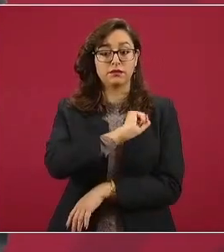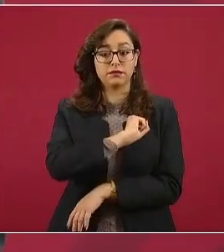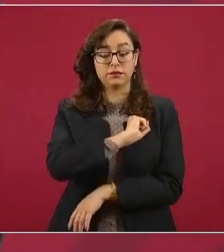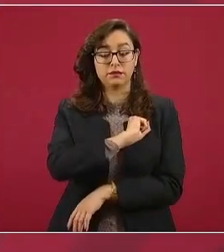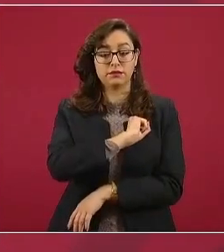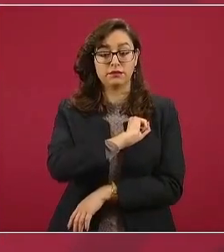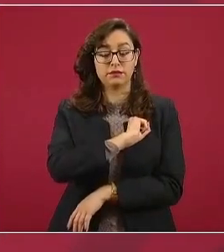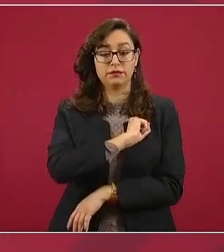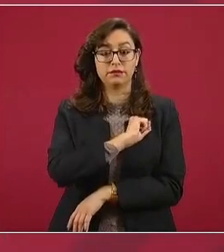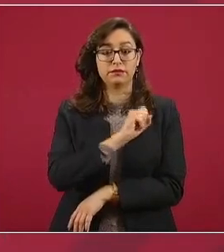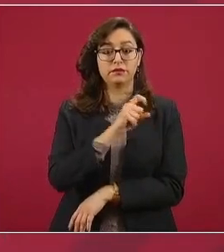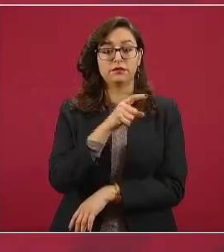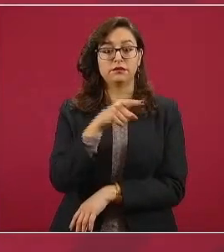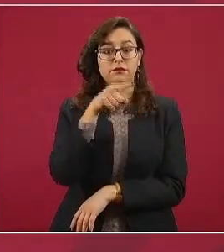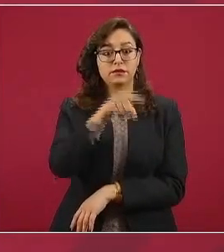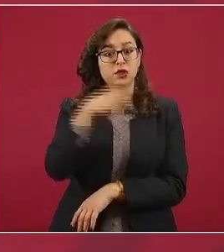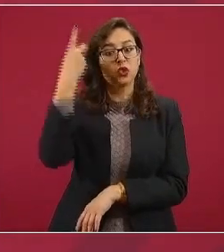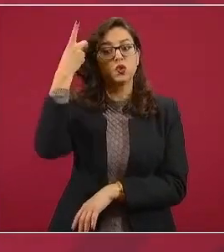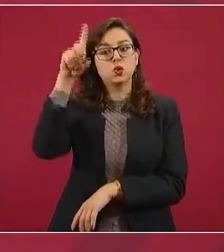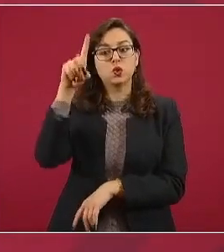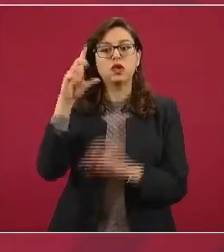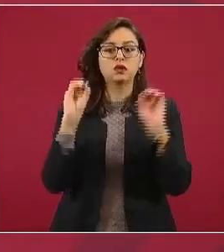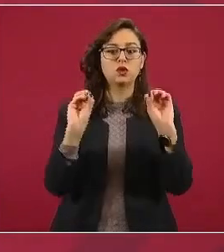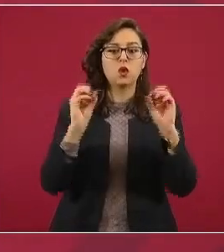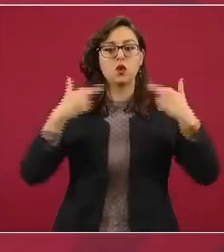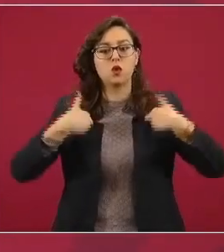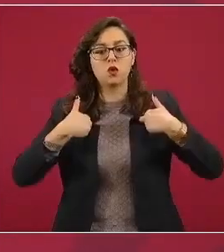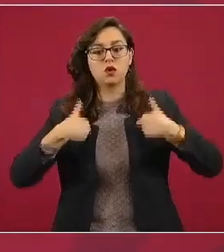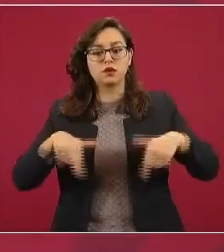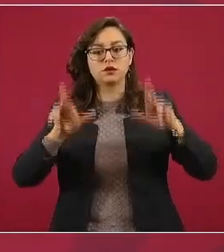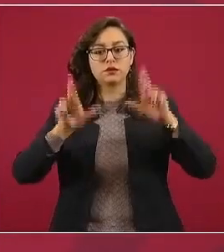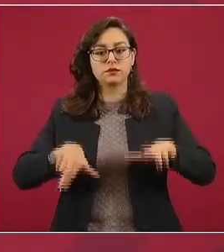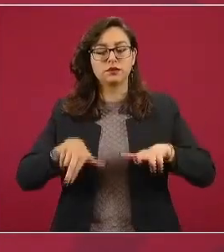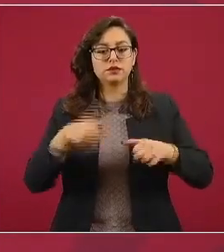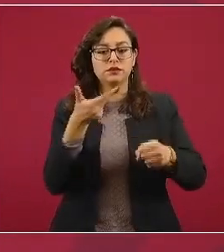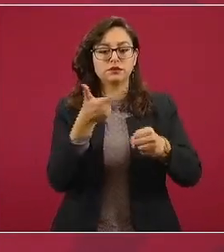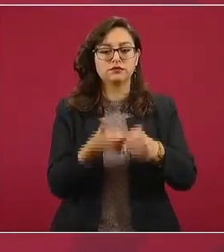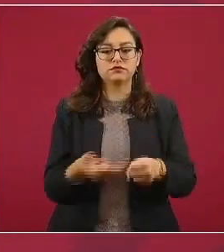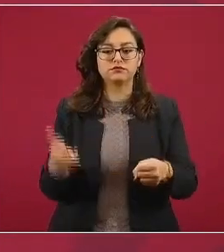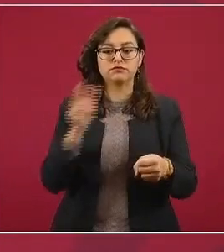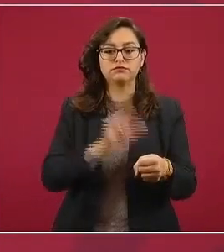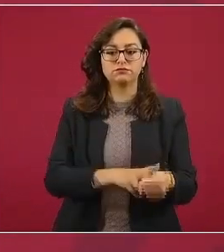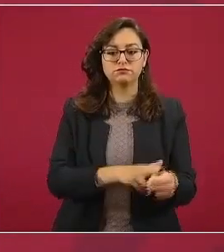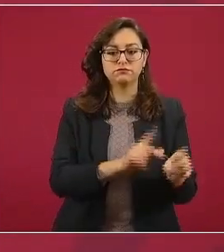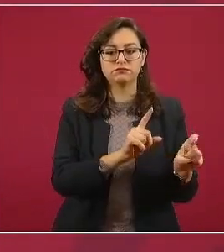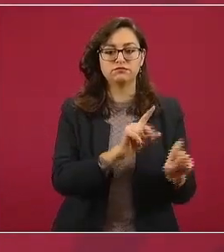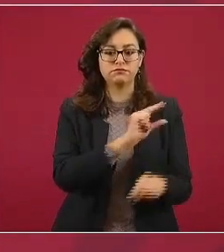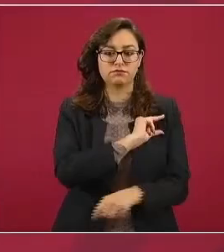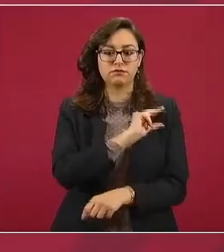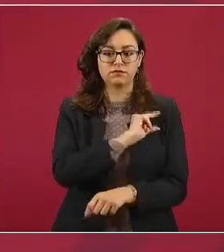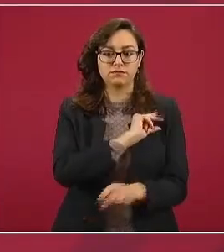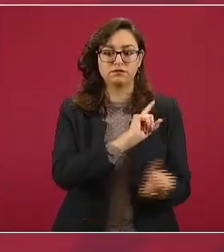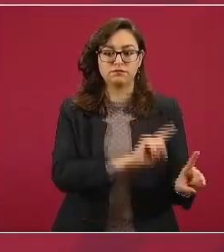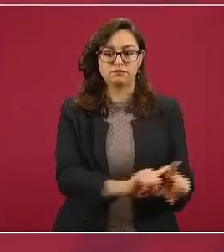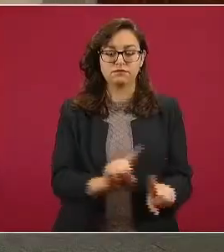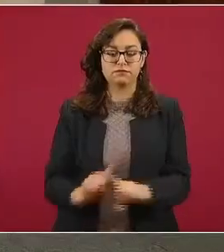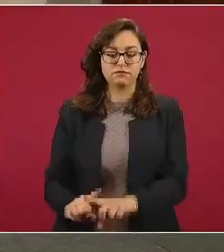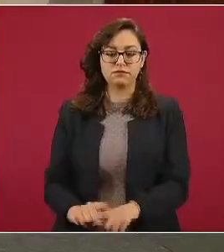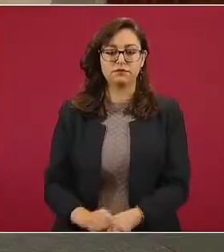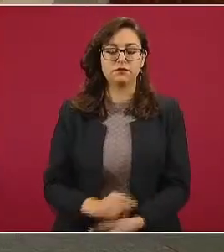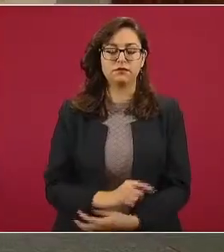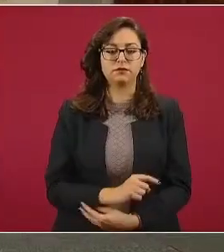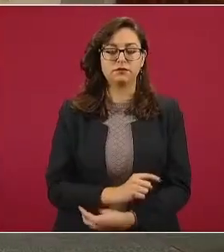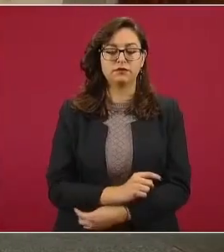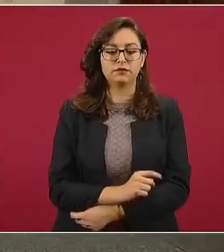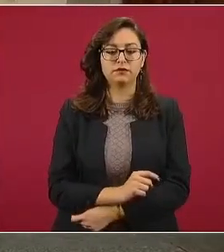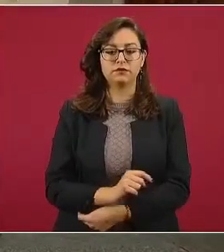los dueños y representantes de hospitales privados,